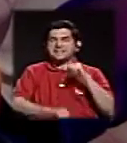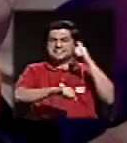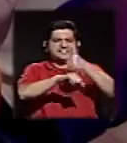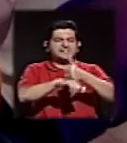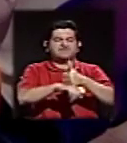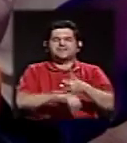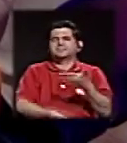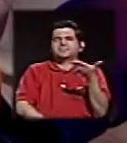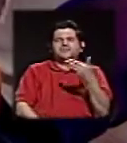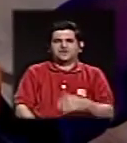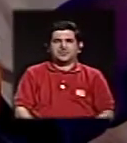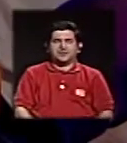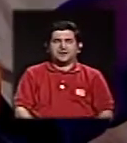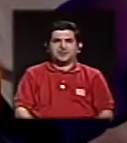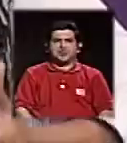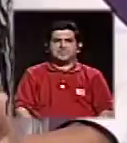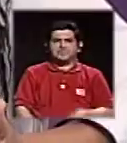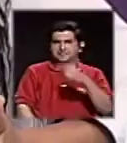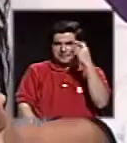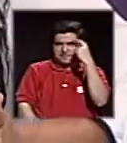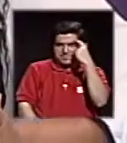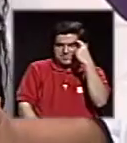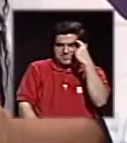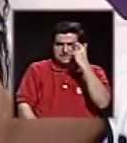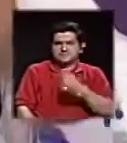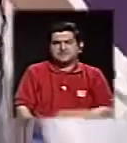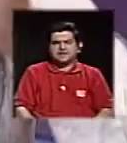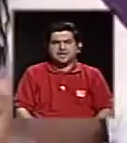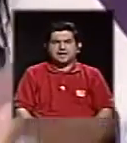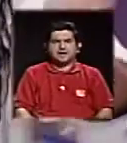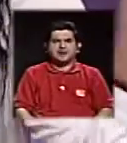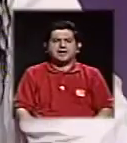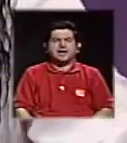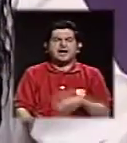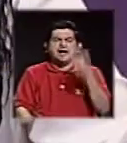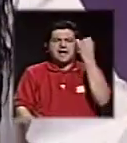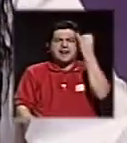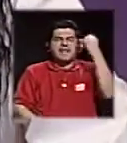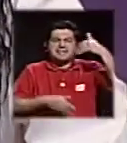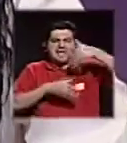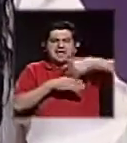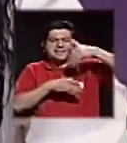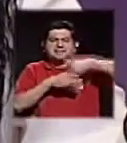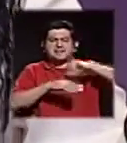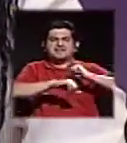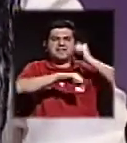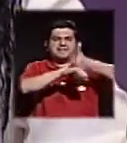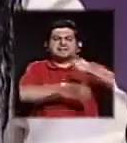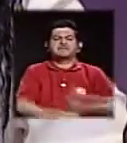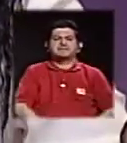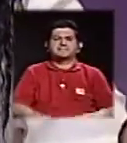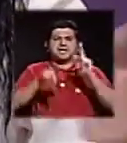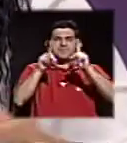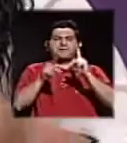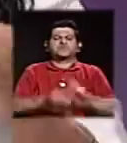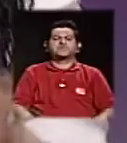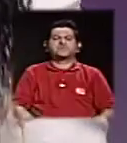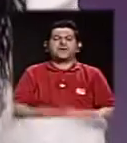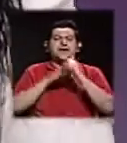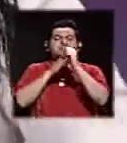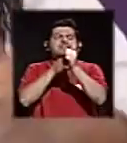mucho este cuáles eran los las corrientes que habían a lo interno de definir bueno quiénes son los que van a encabezar